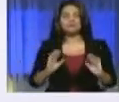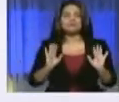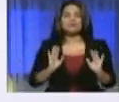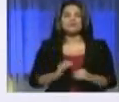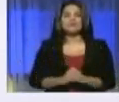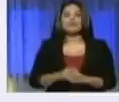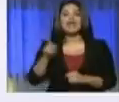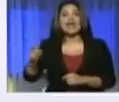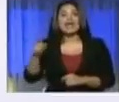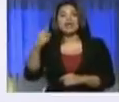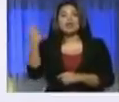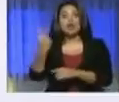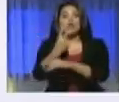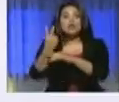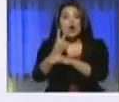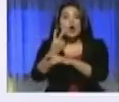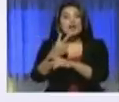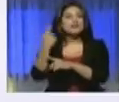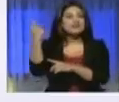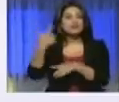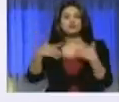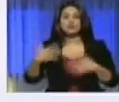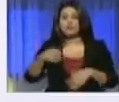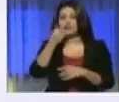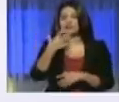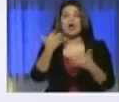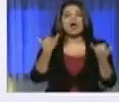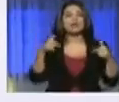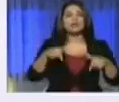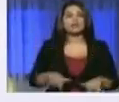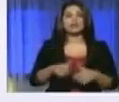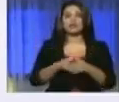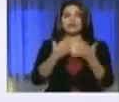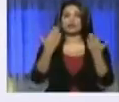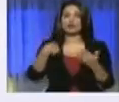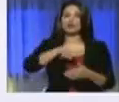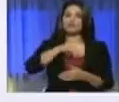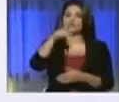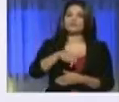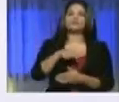televisión venezolana en contacto con Maduro. Ahora,